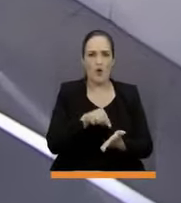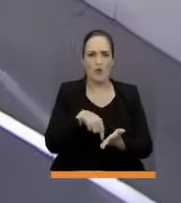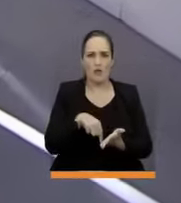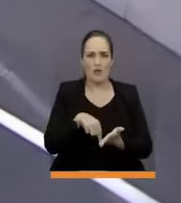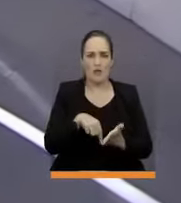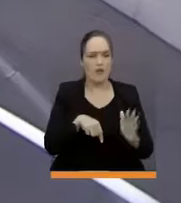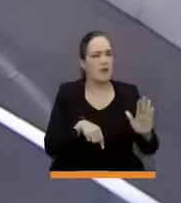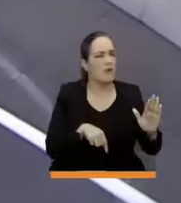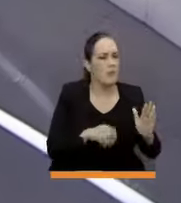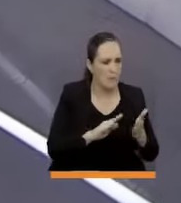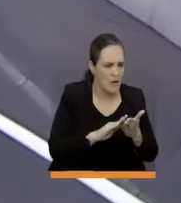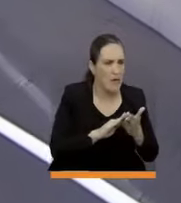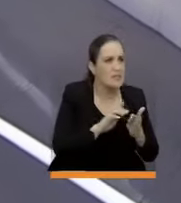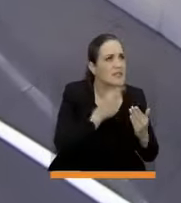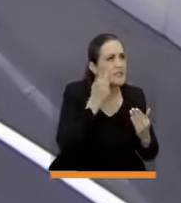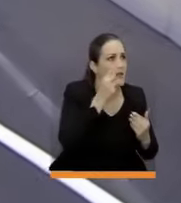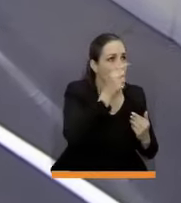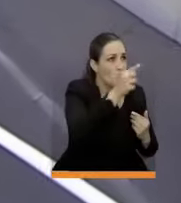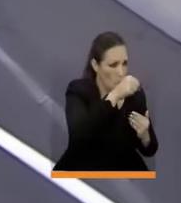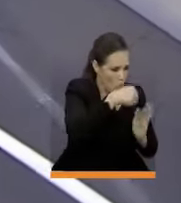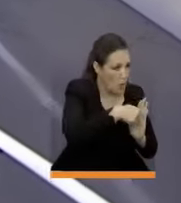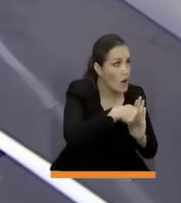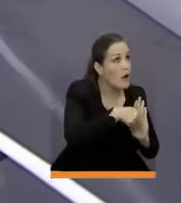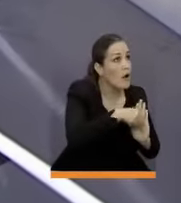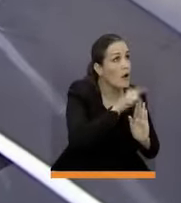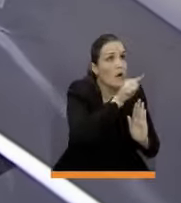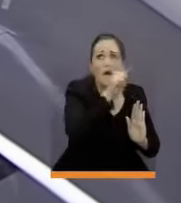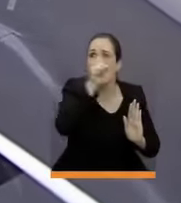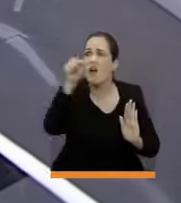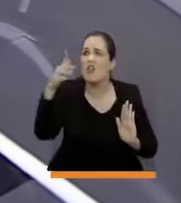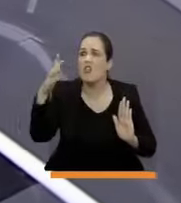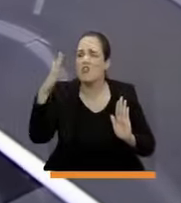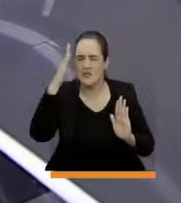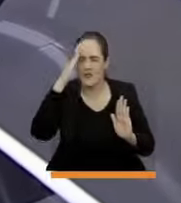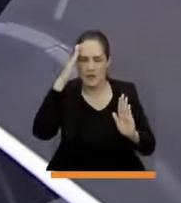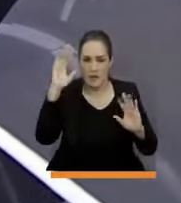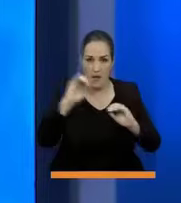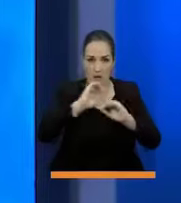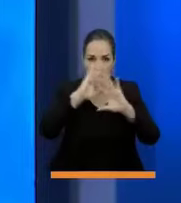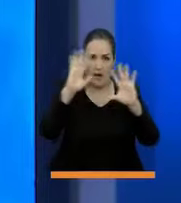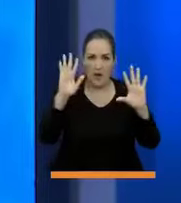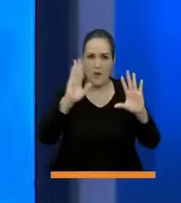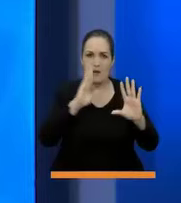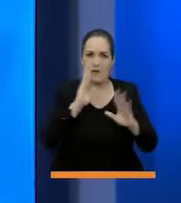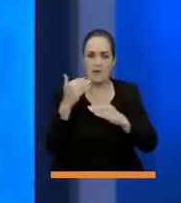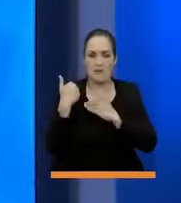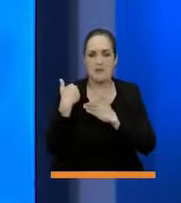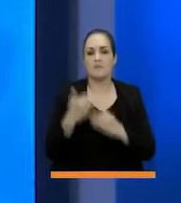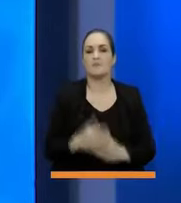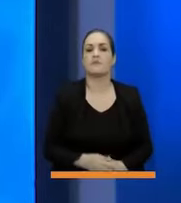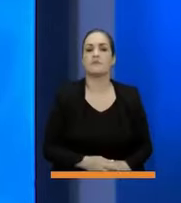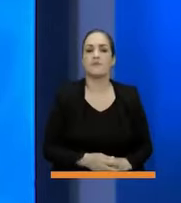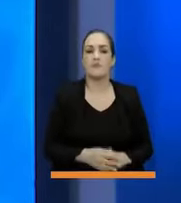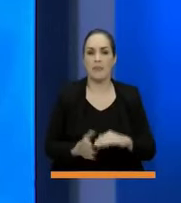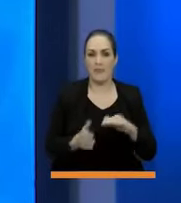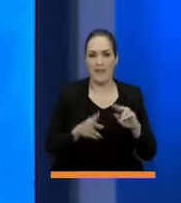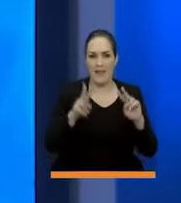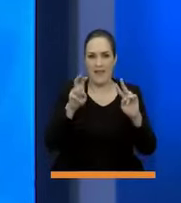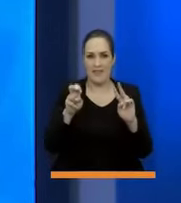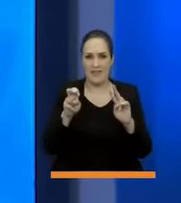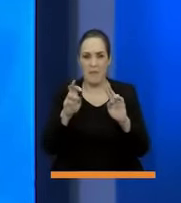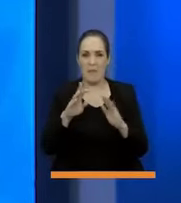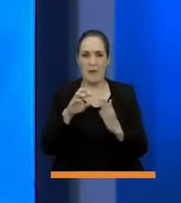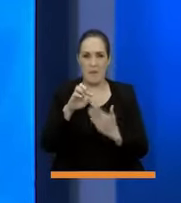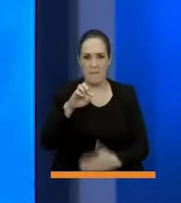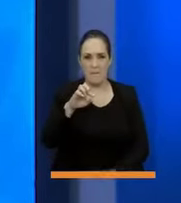porque tenemos muchas alertas y esperamos poder develar pronto los responsables. Ahora hablemos sobre Pegasus. ¿Han encontrado